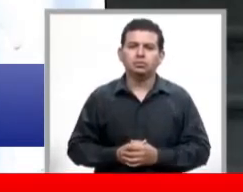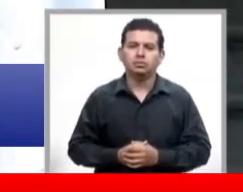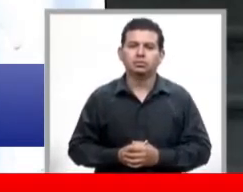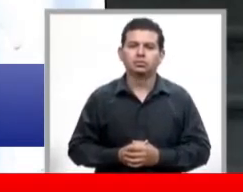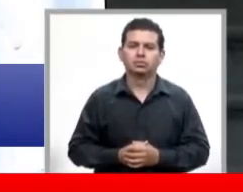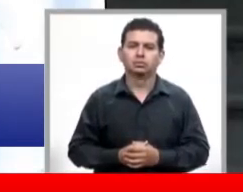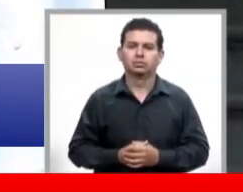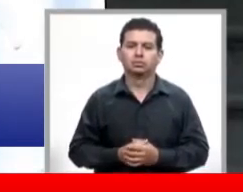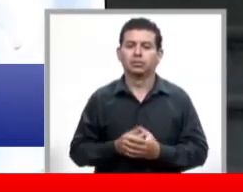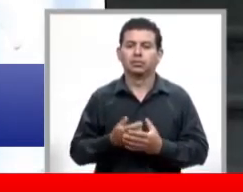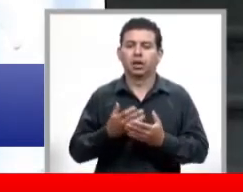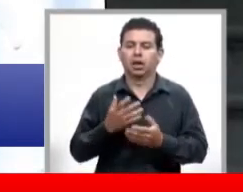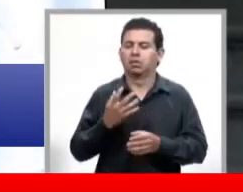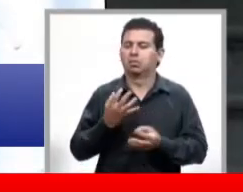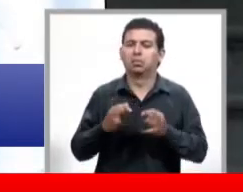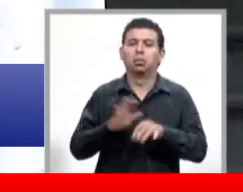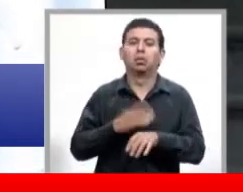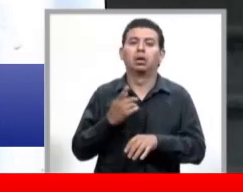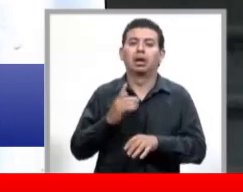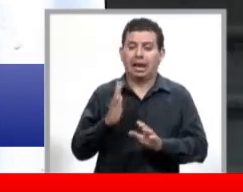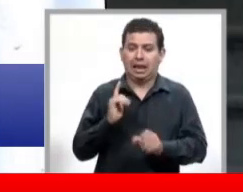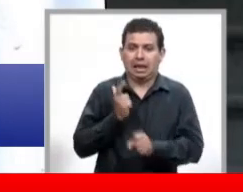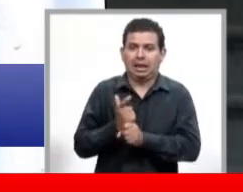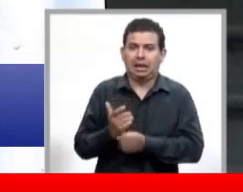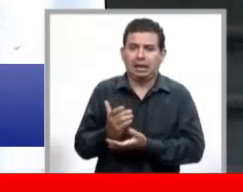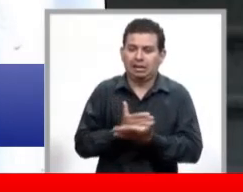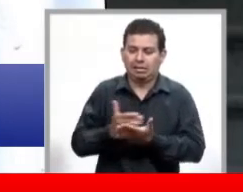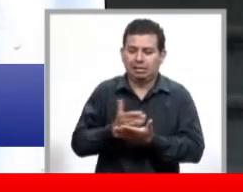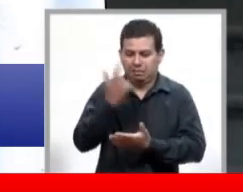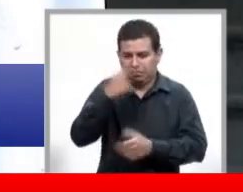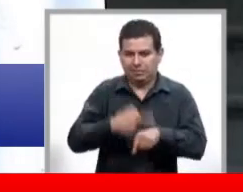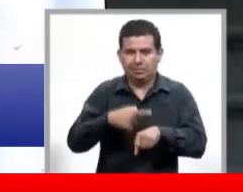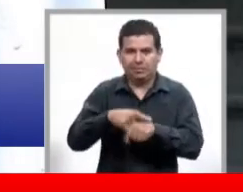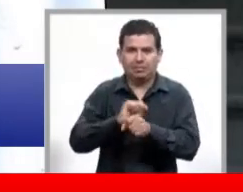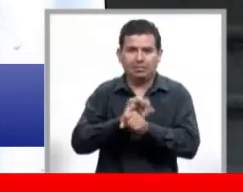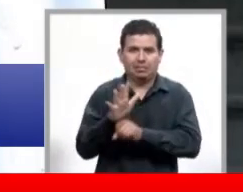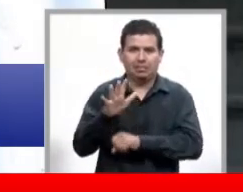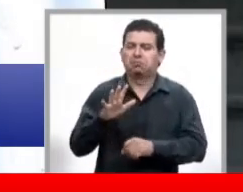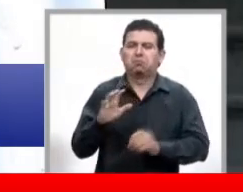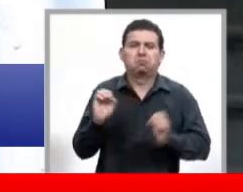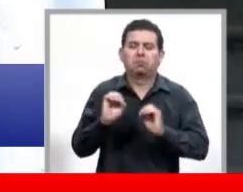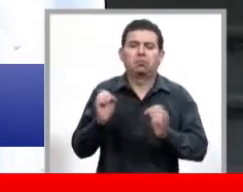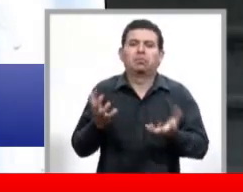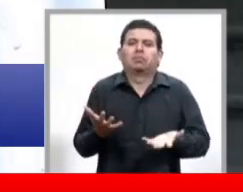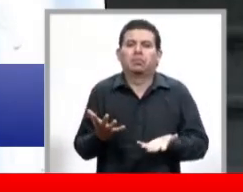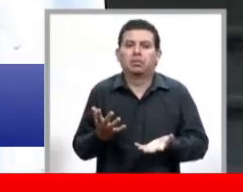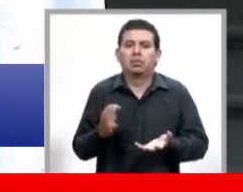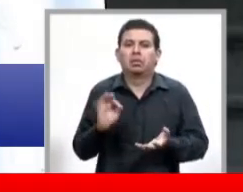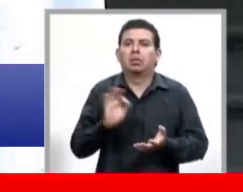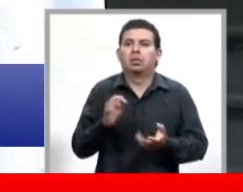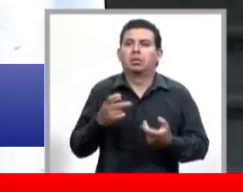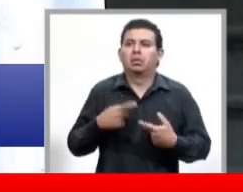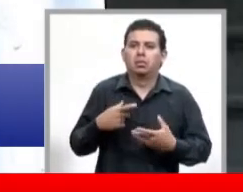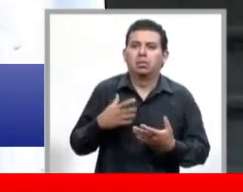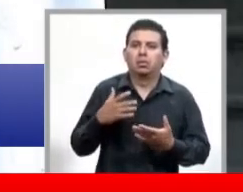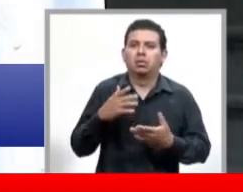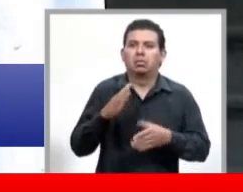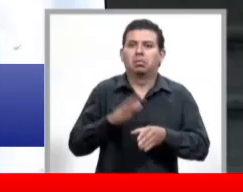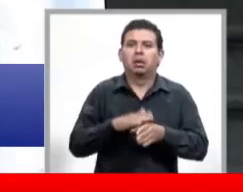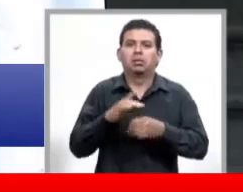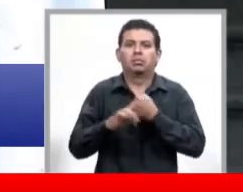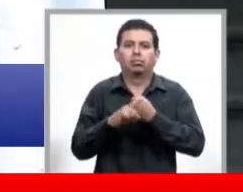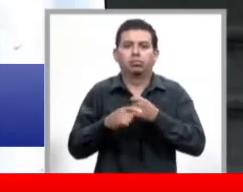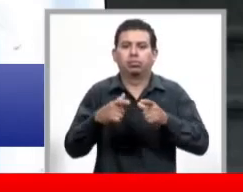todavía no hay una cura para esta enfermedad. Y va a llegar el momento en que vamos a tener que levantar la